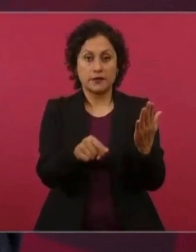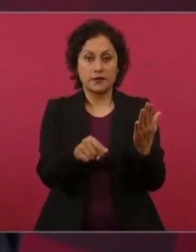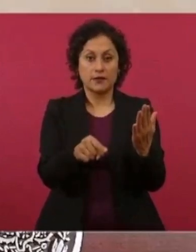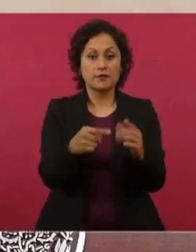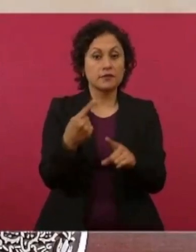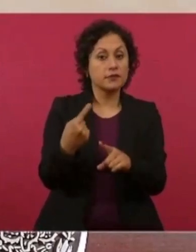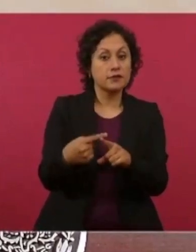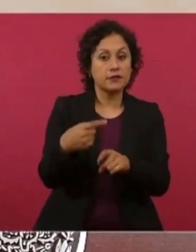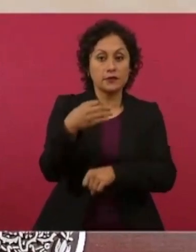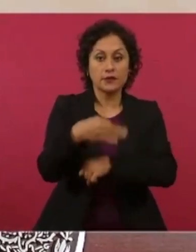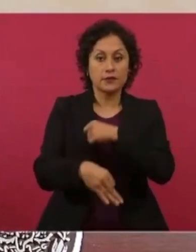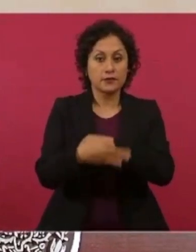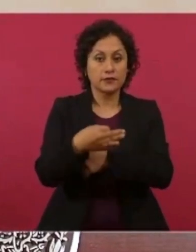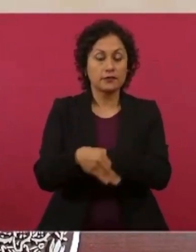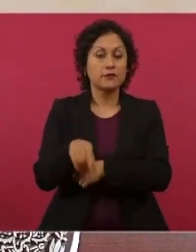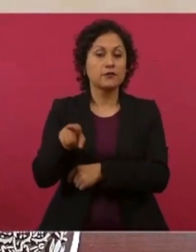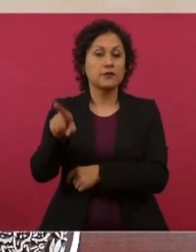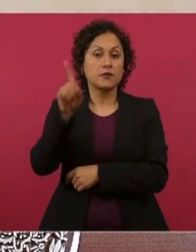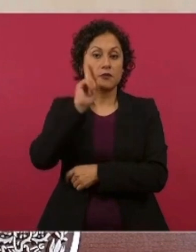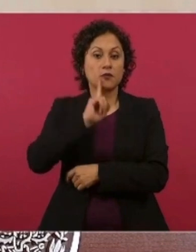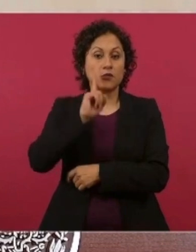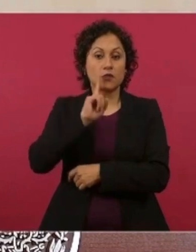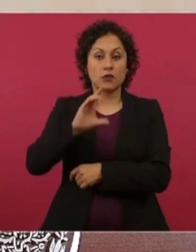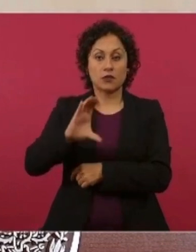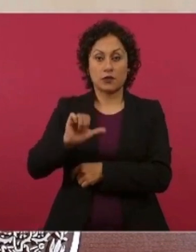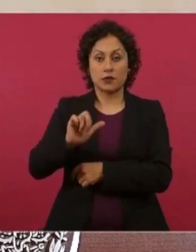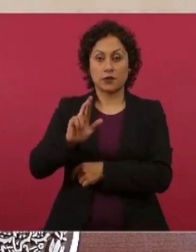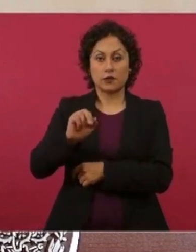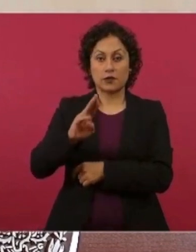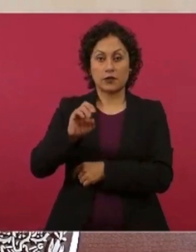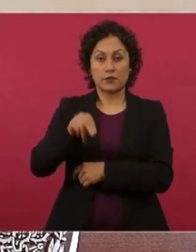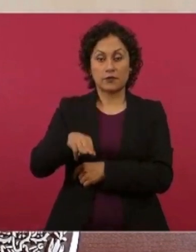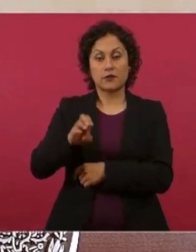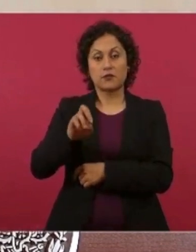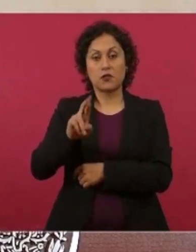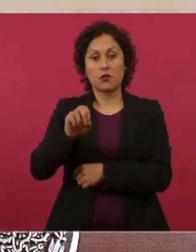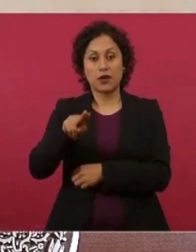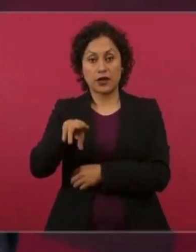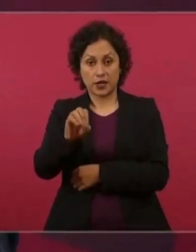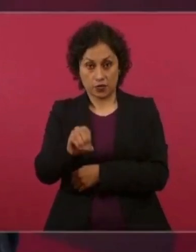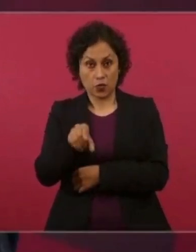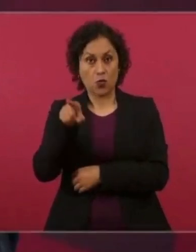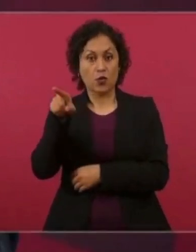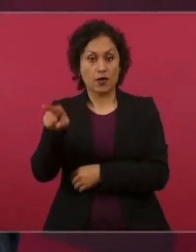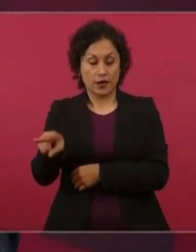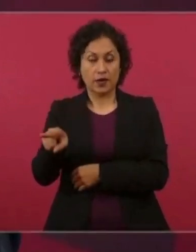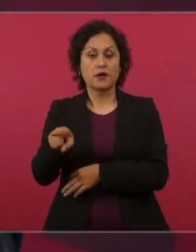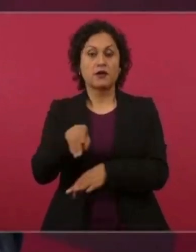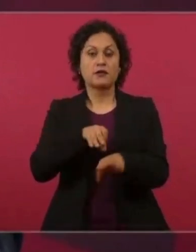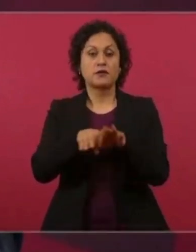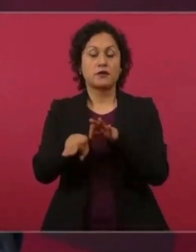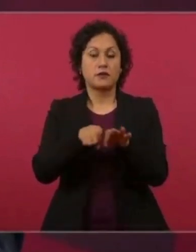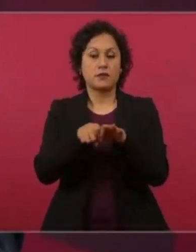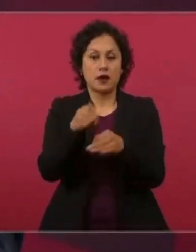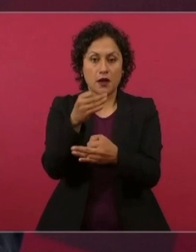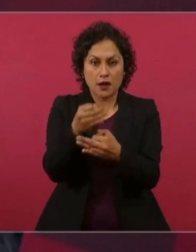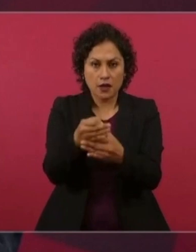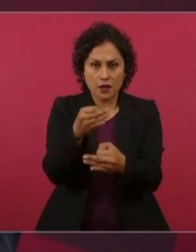la diplomática Carmen Moreno Toscano, que actualmente se desempeña